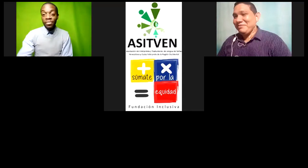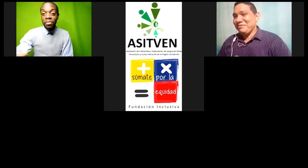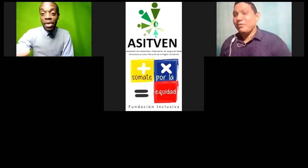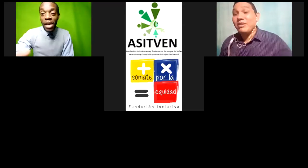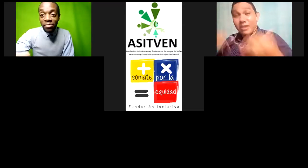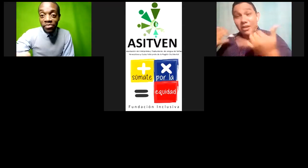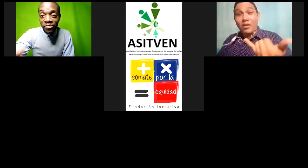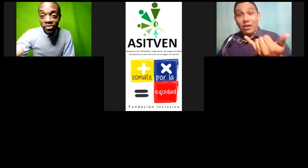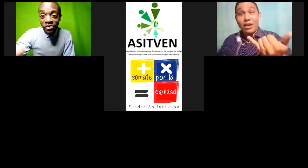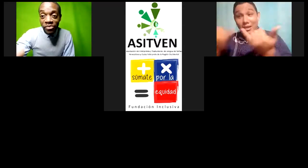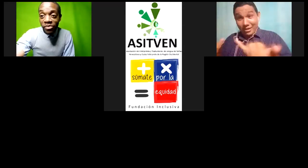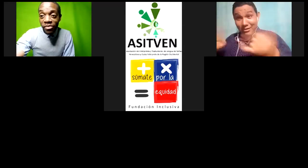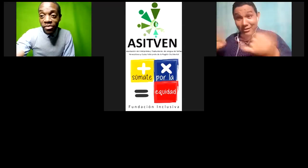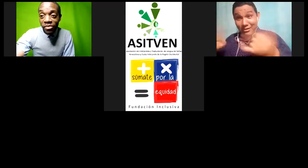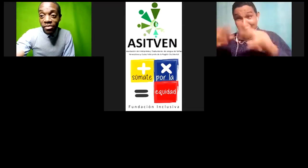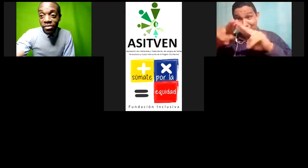Ministerio de ¿Qué? Educación.